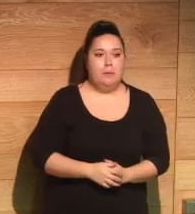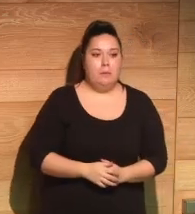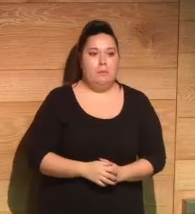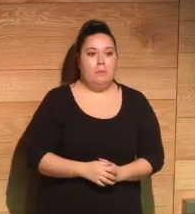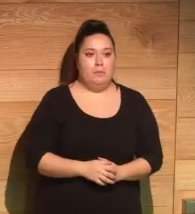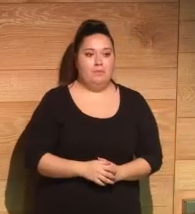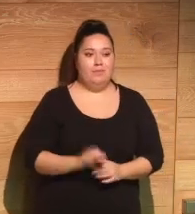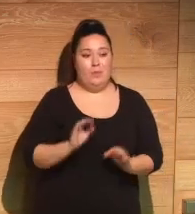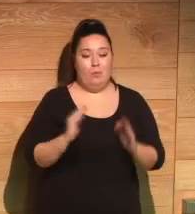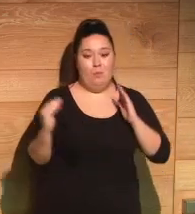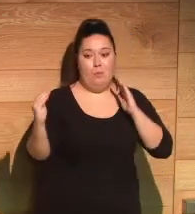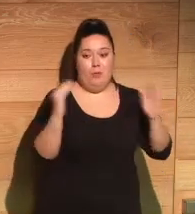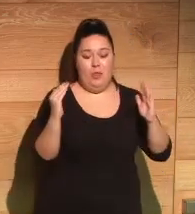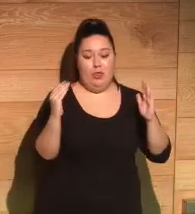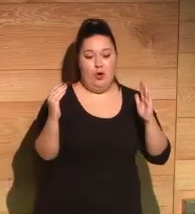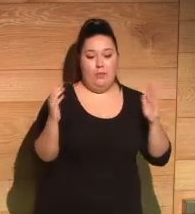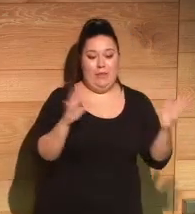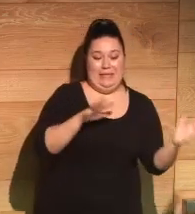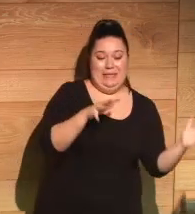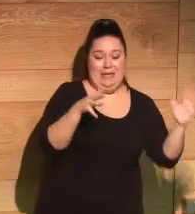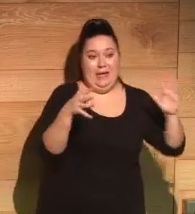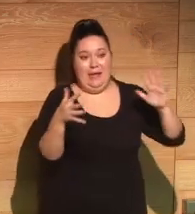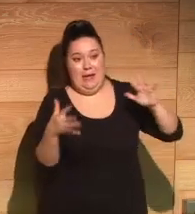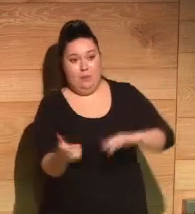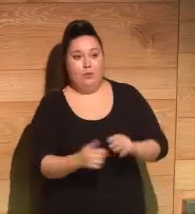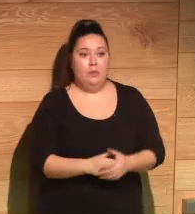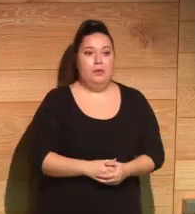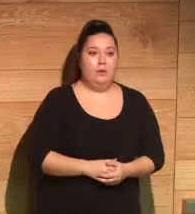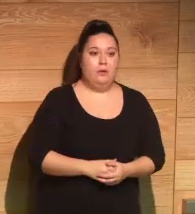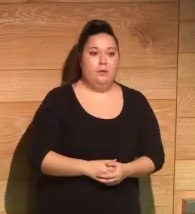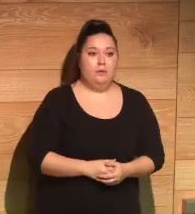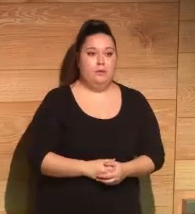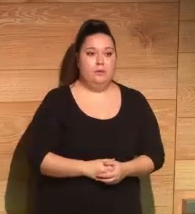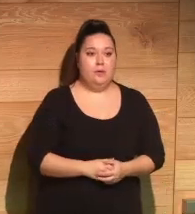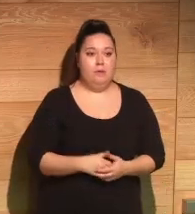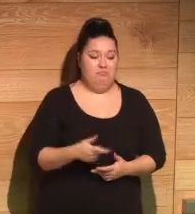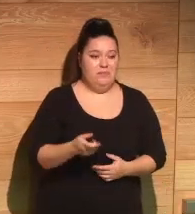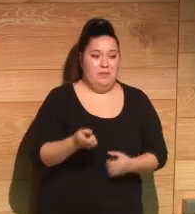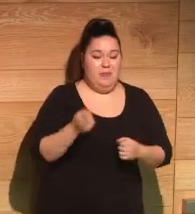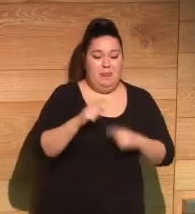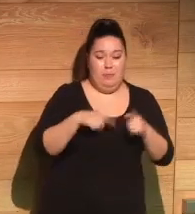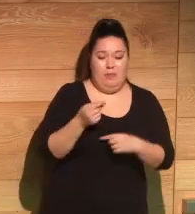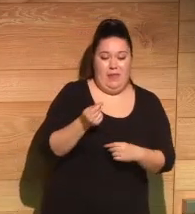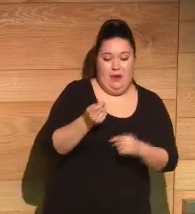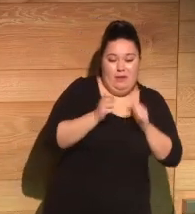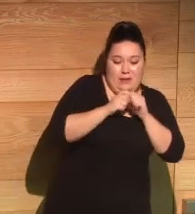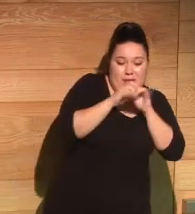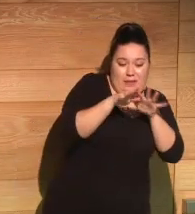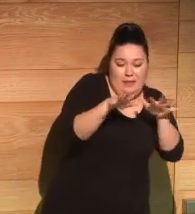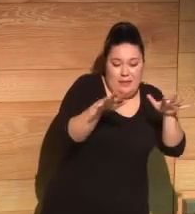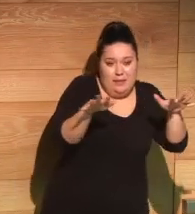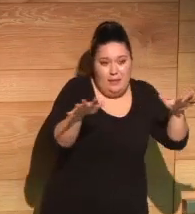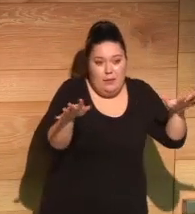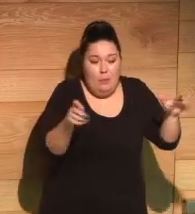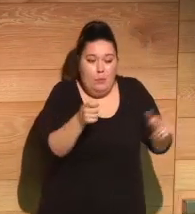Cuando comienza la transición y cuando comienza a entrar en España dinero fácil y se empieza a expandir,